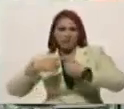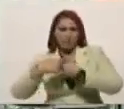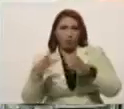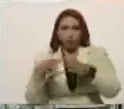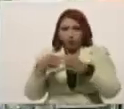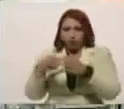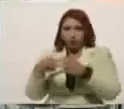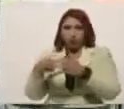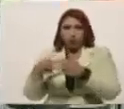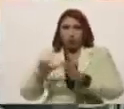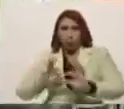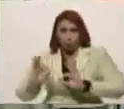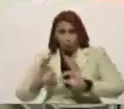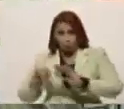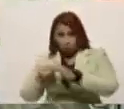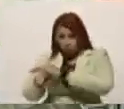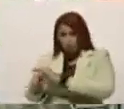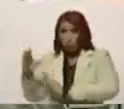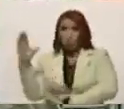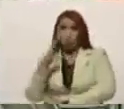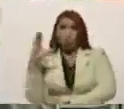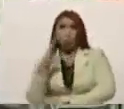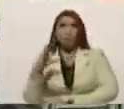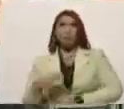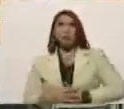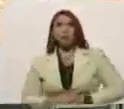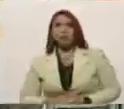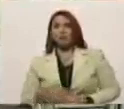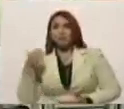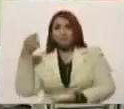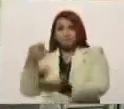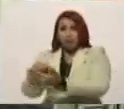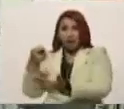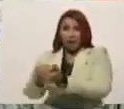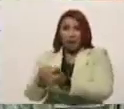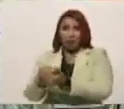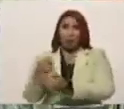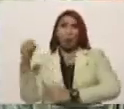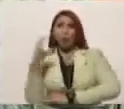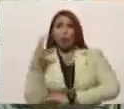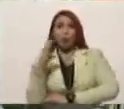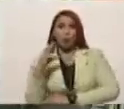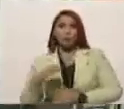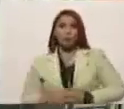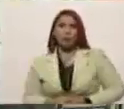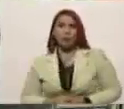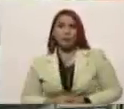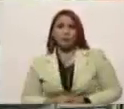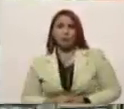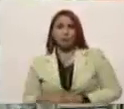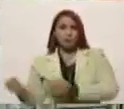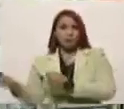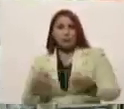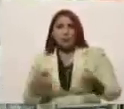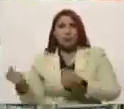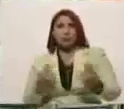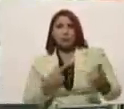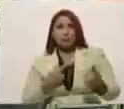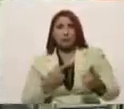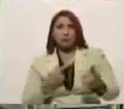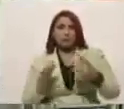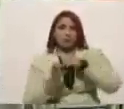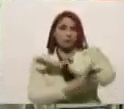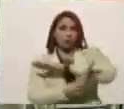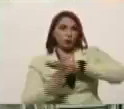entrenados en Colombia, financiados desde Colombia, que los meten en la